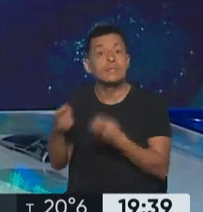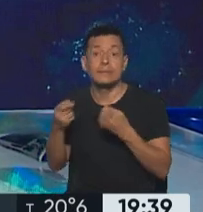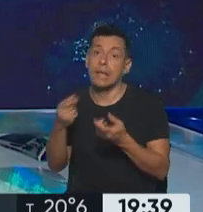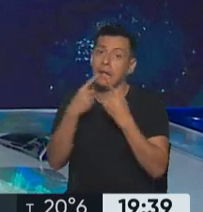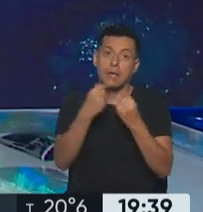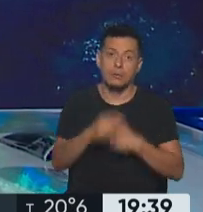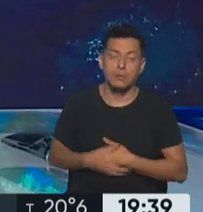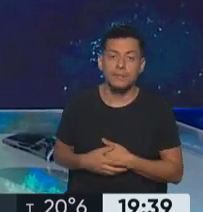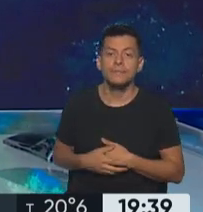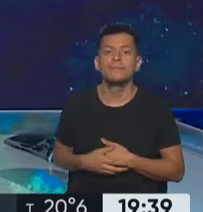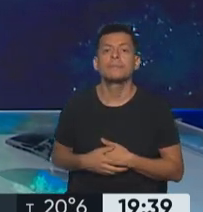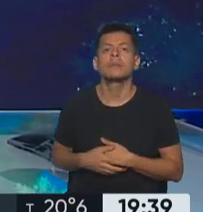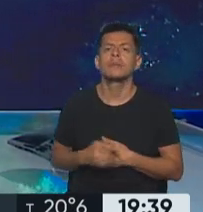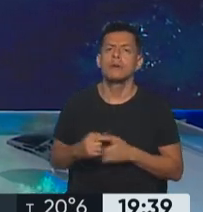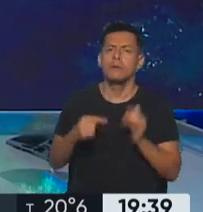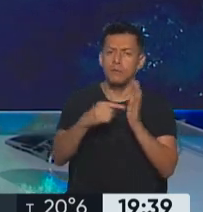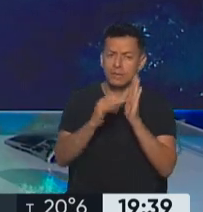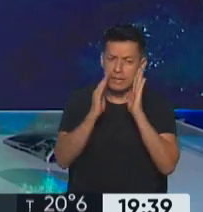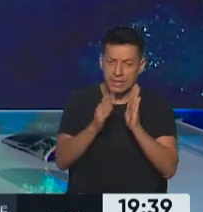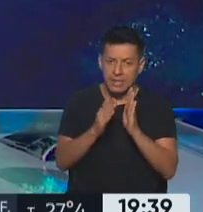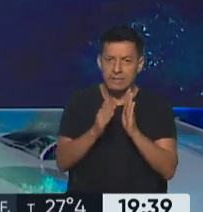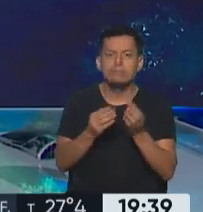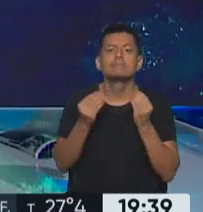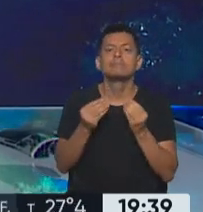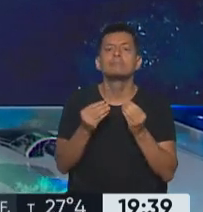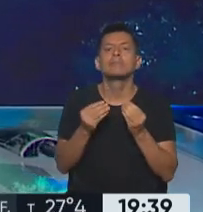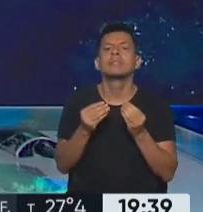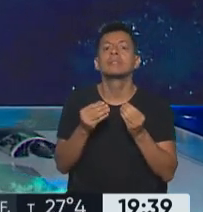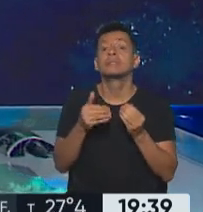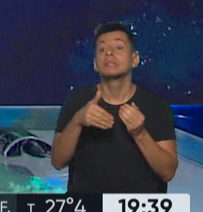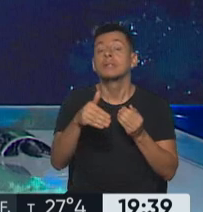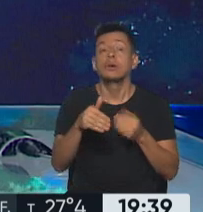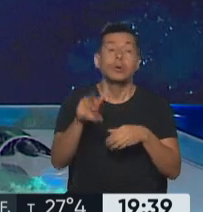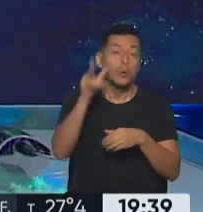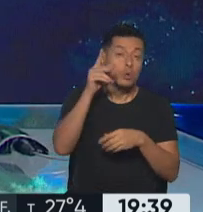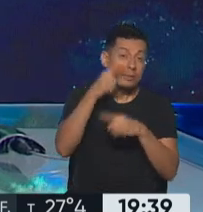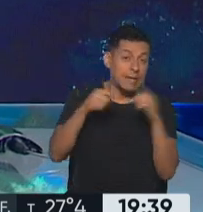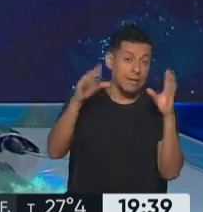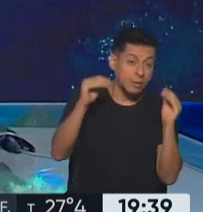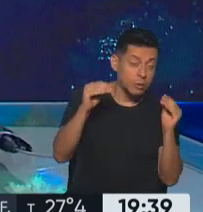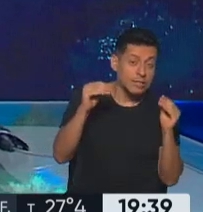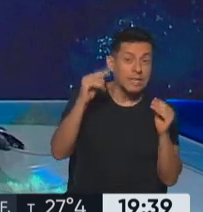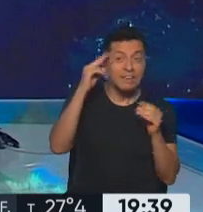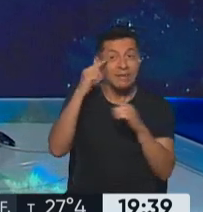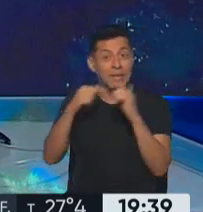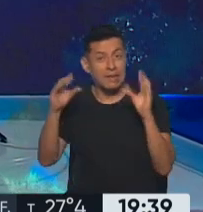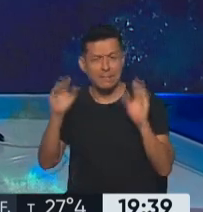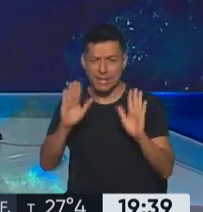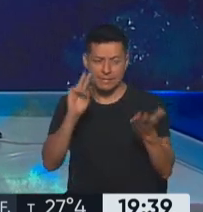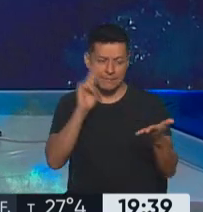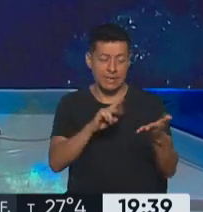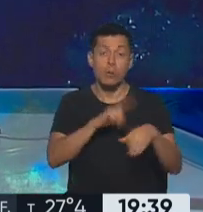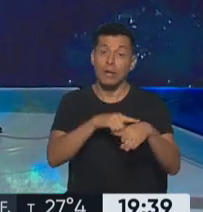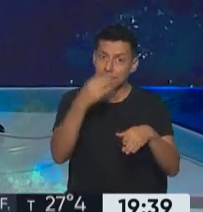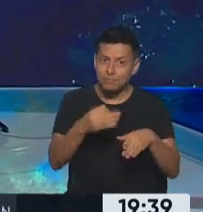nos quedamos en acción de buenos aires para hablar de lo que es la hora del planeta' dentro de un rato entre las 20 30 y las 21 30 en el horario